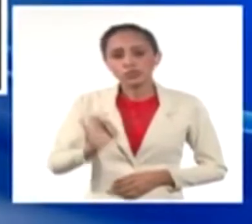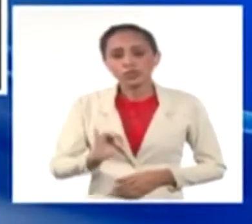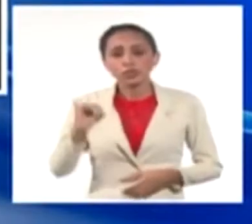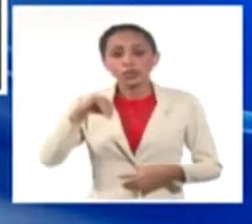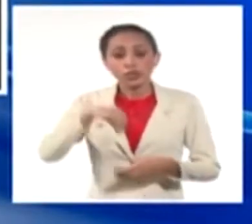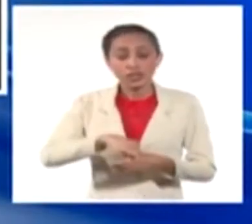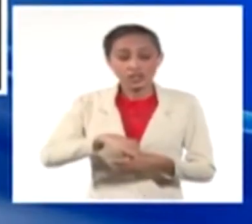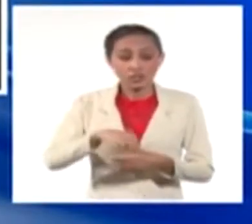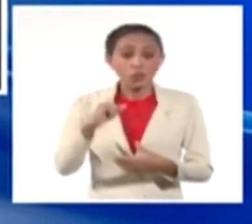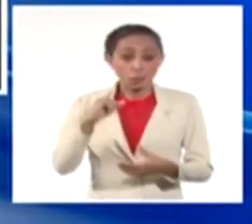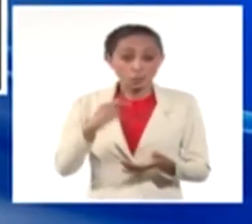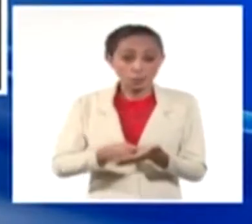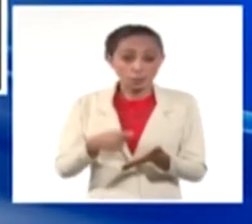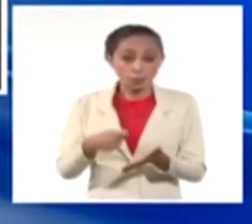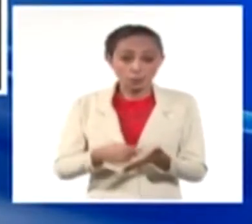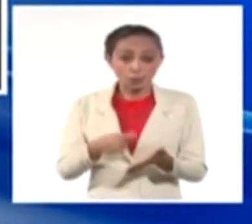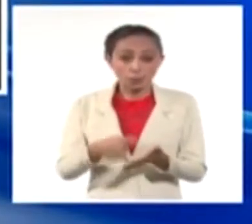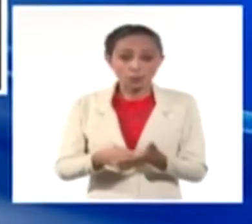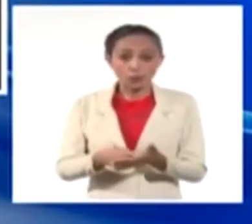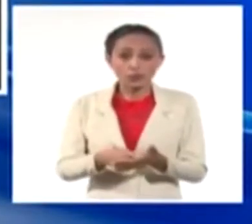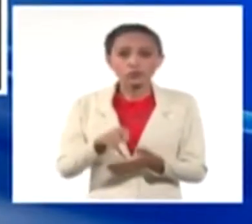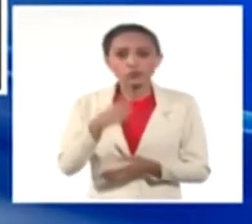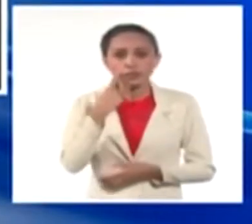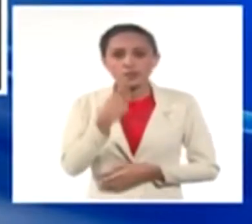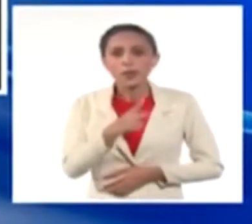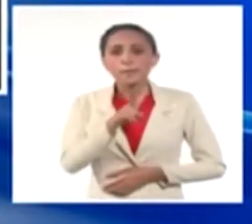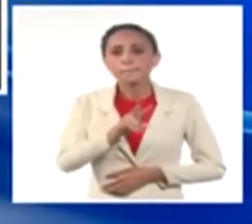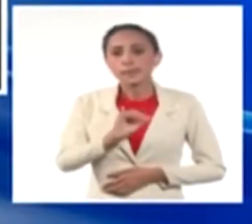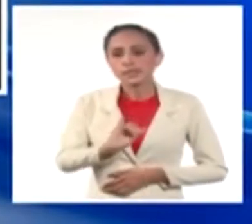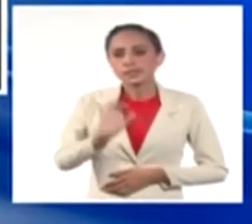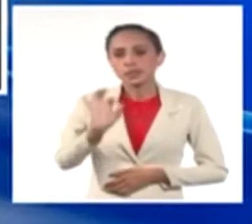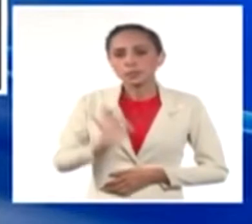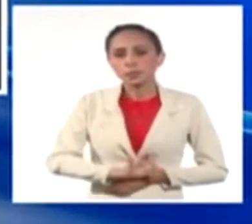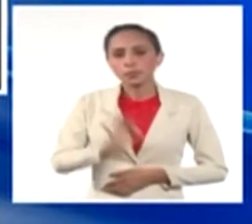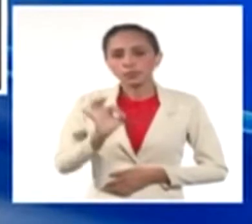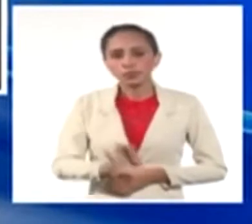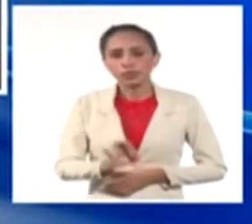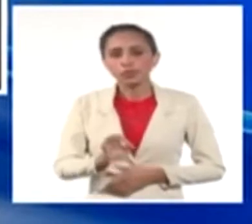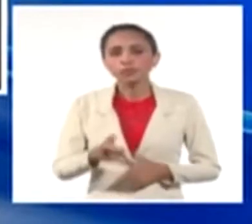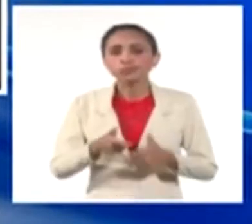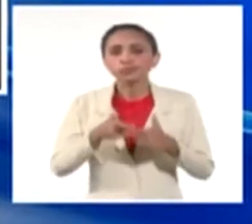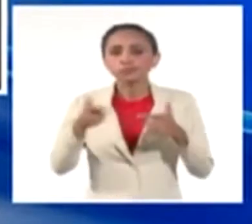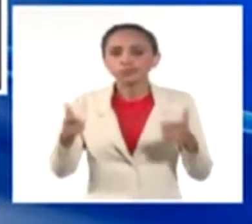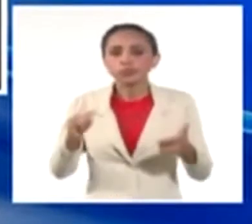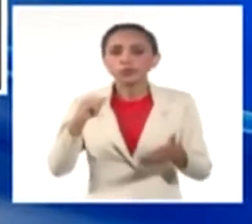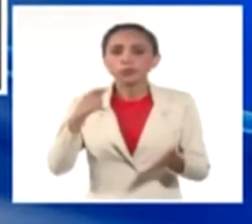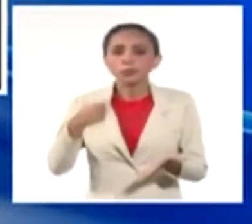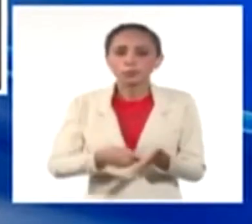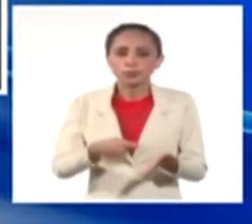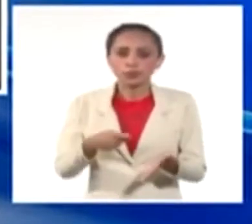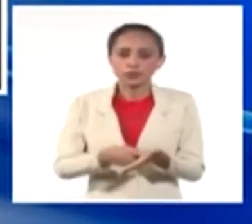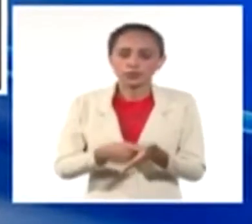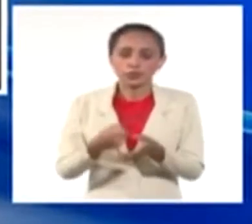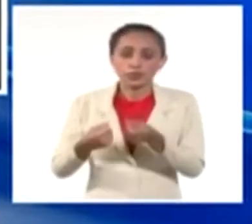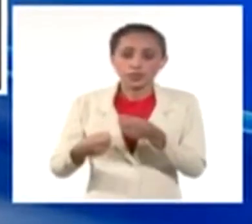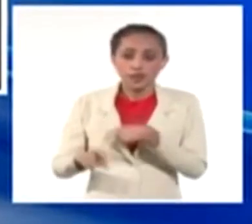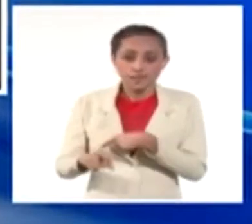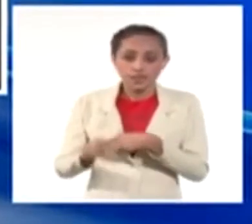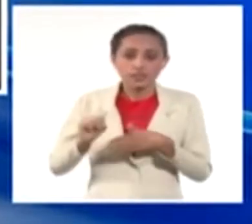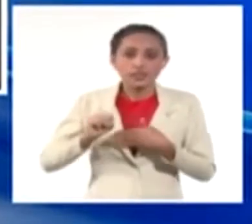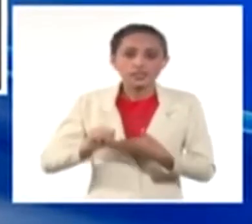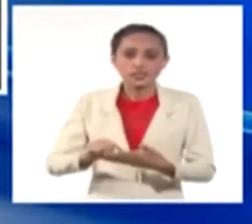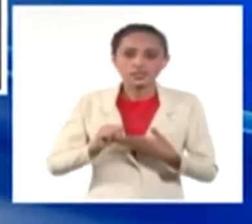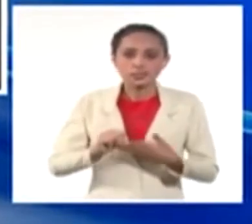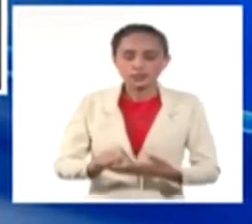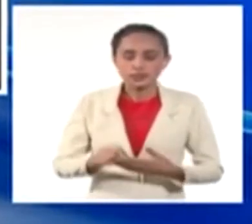tributarios, en lo que impacta el 26% de crecimiento en los impuestos sobre las ventas y servicios. Los